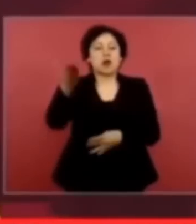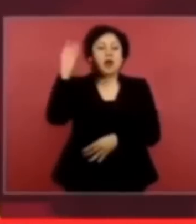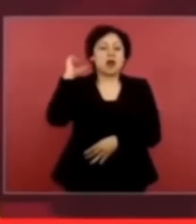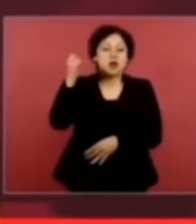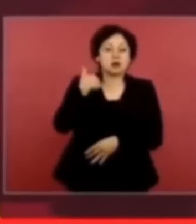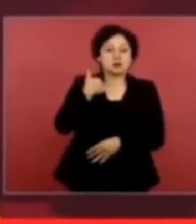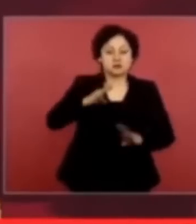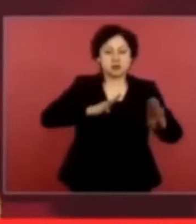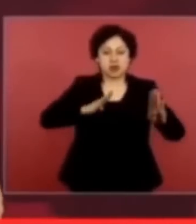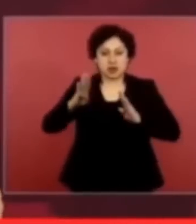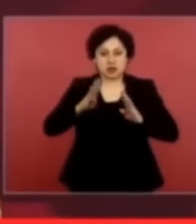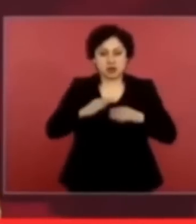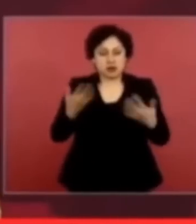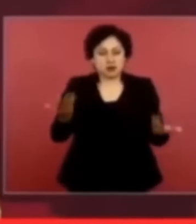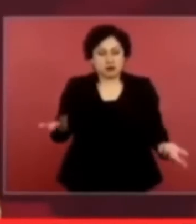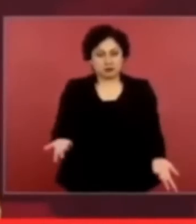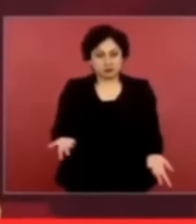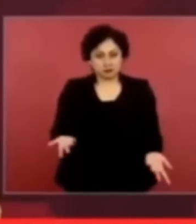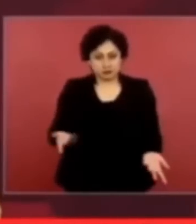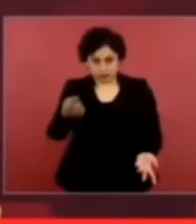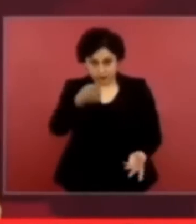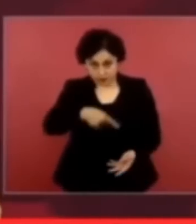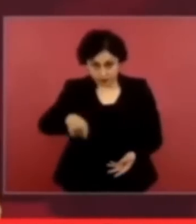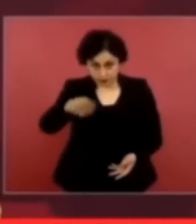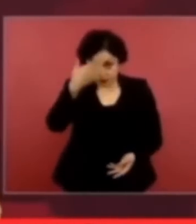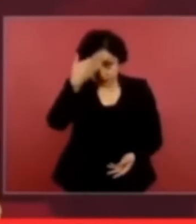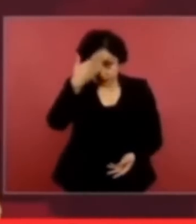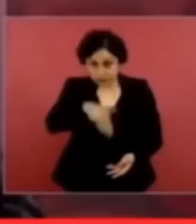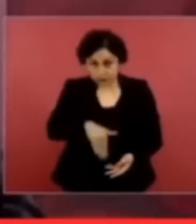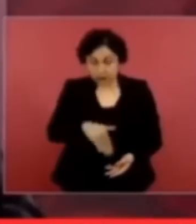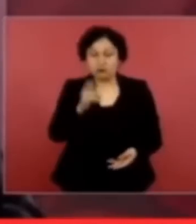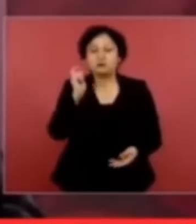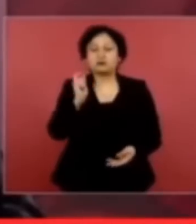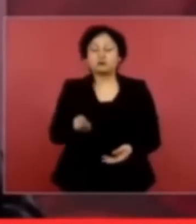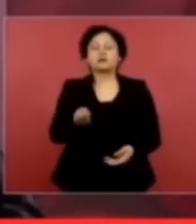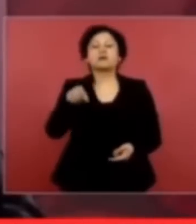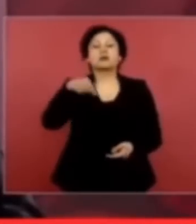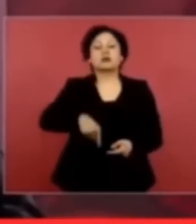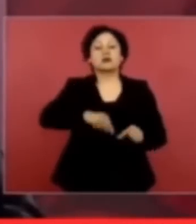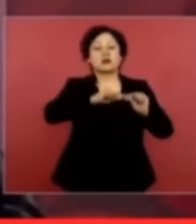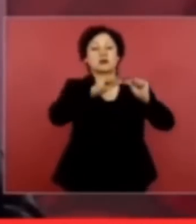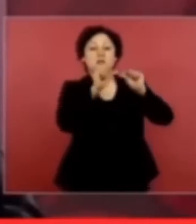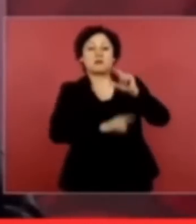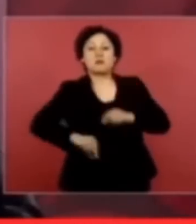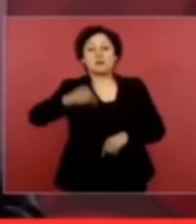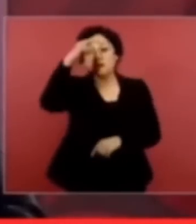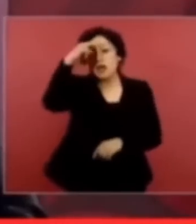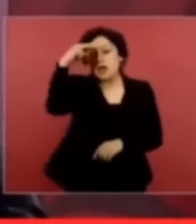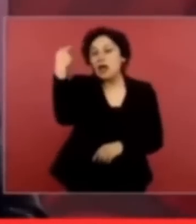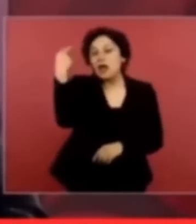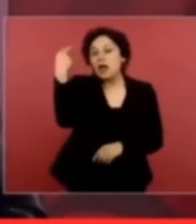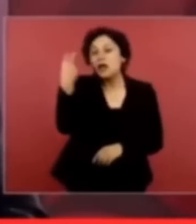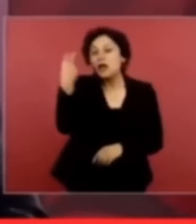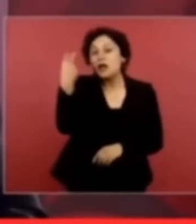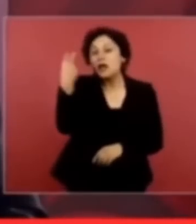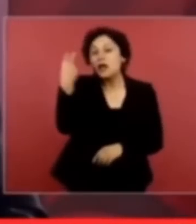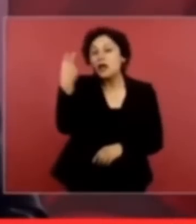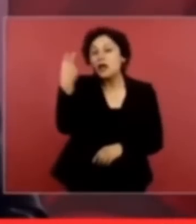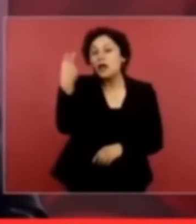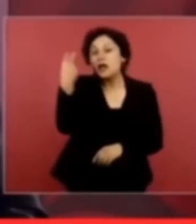Nuestro ejército es un ejército popular. Sí, por eso